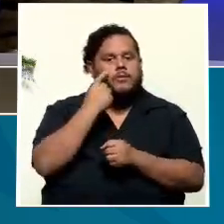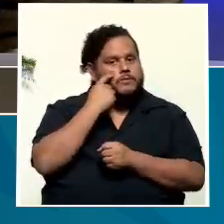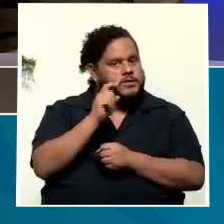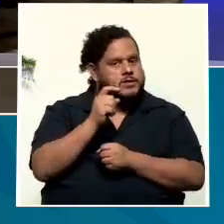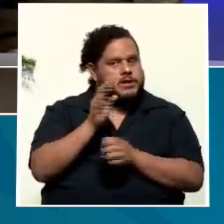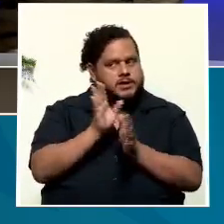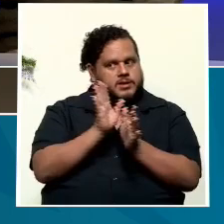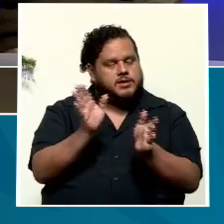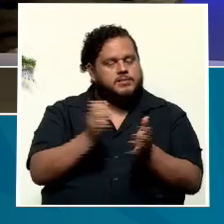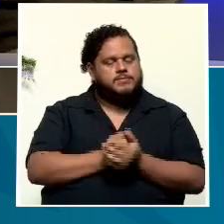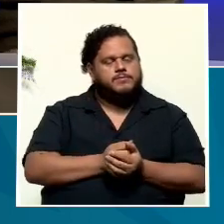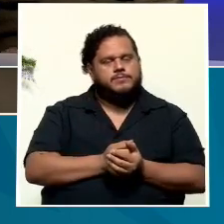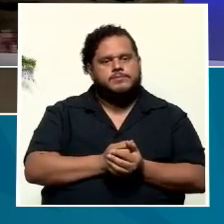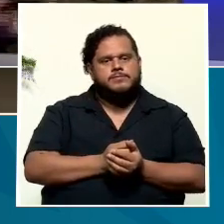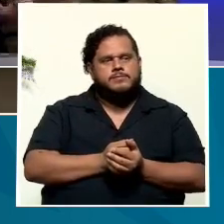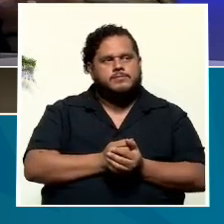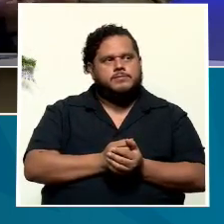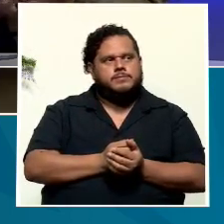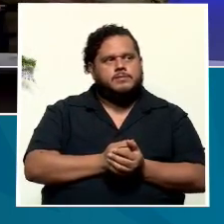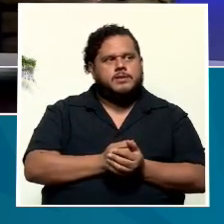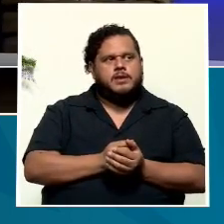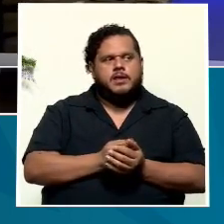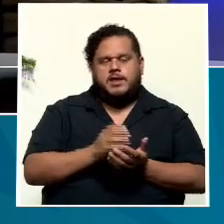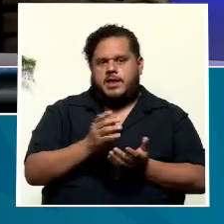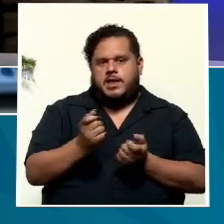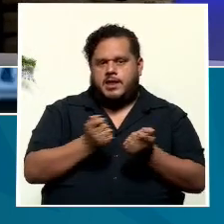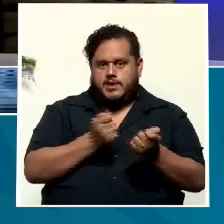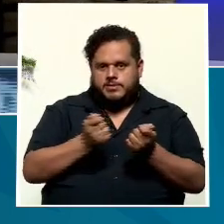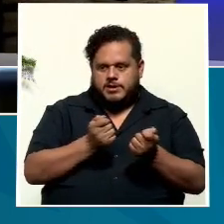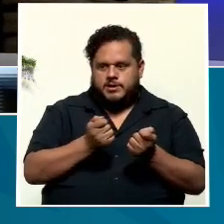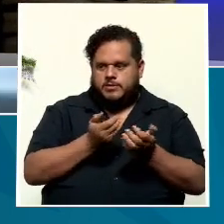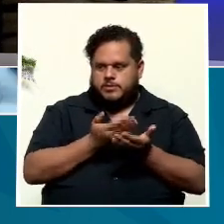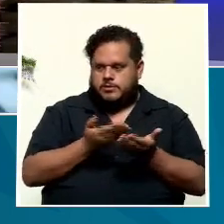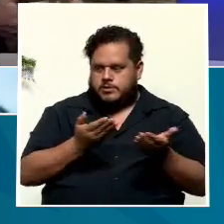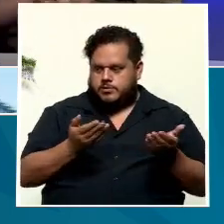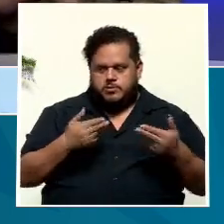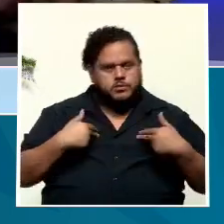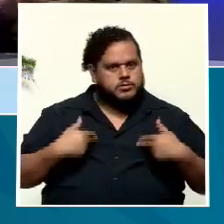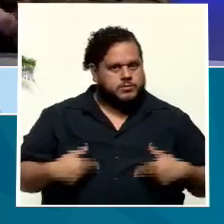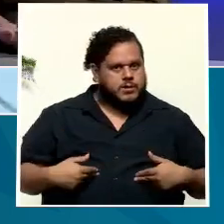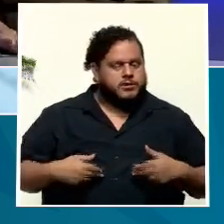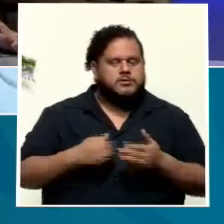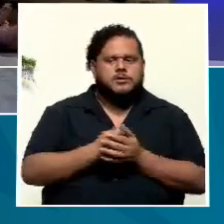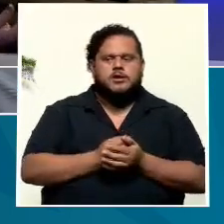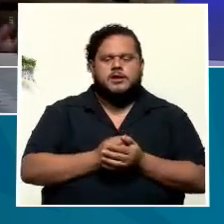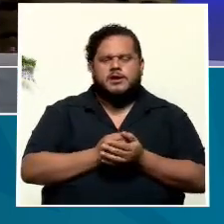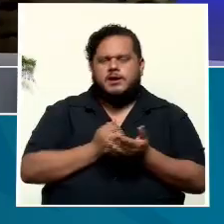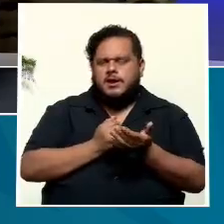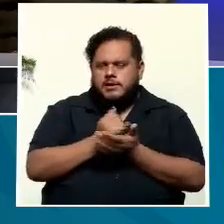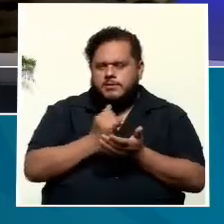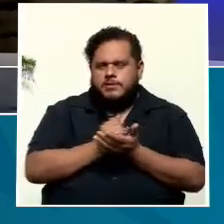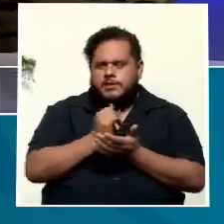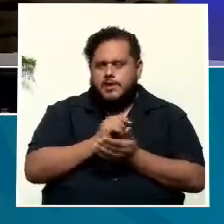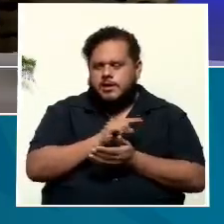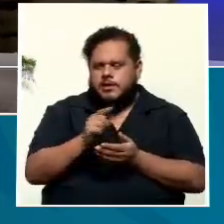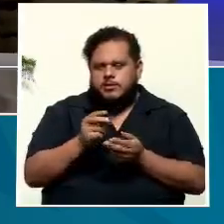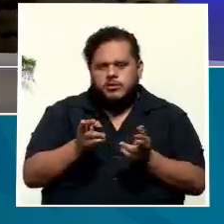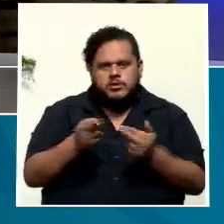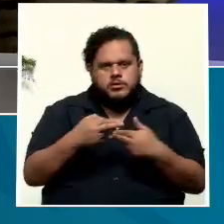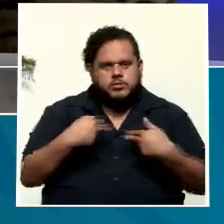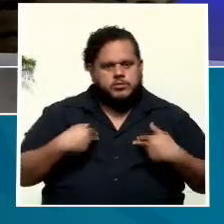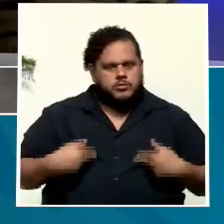general. Es incluso el manejo de recursos humanos, la inversión que se hace en esos recursos humanos,